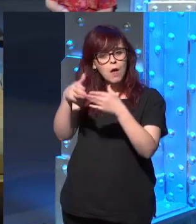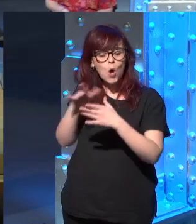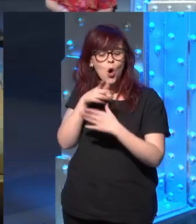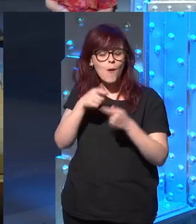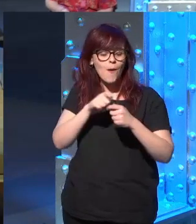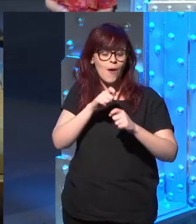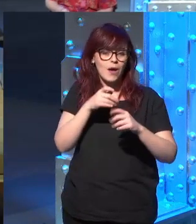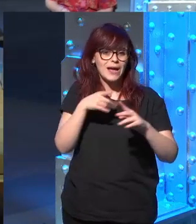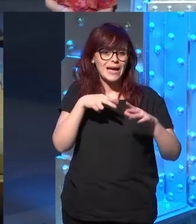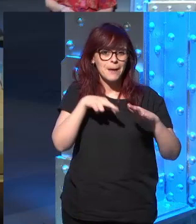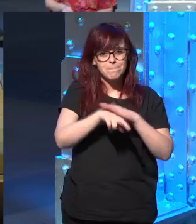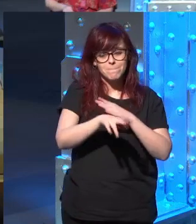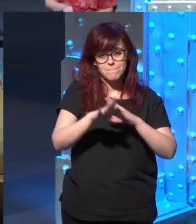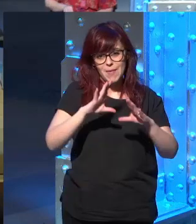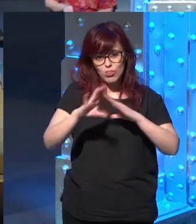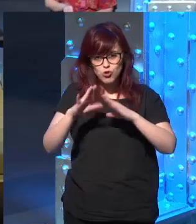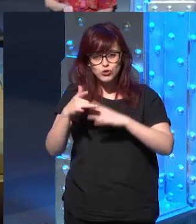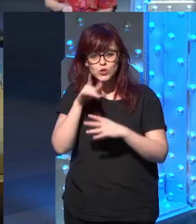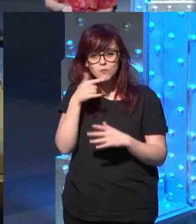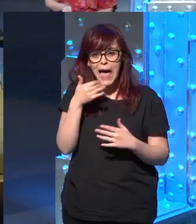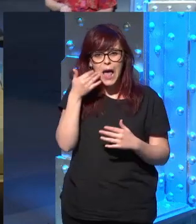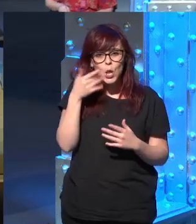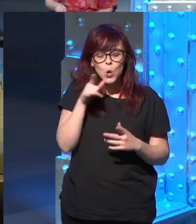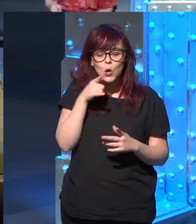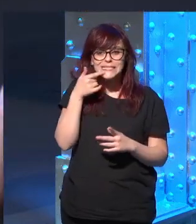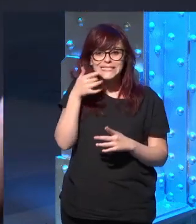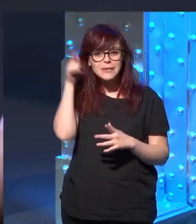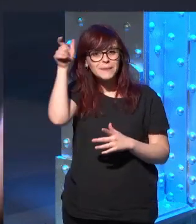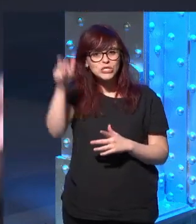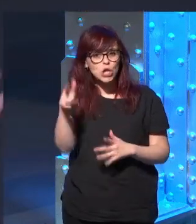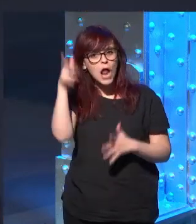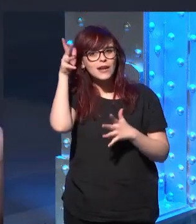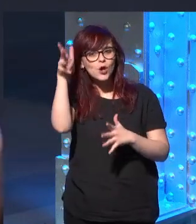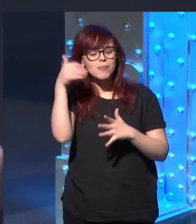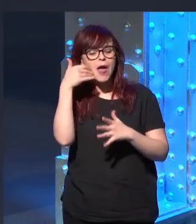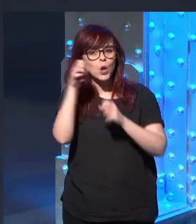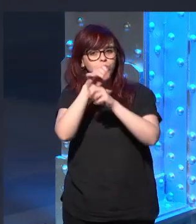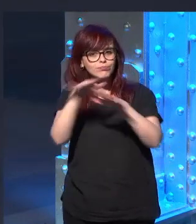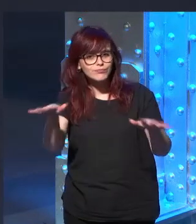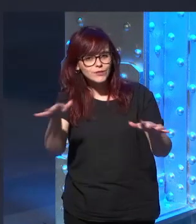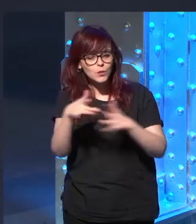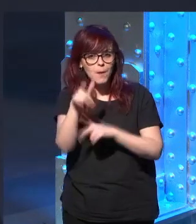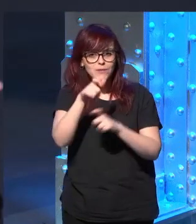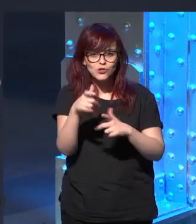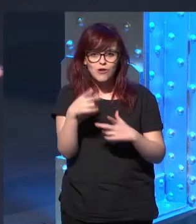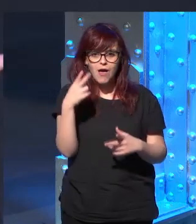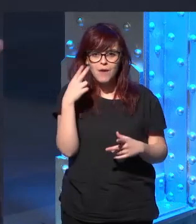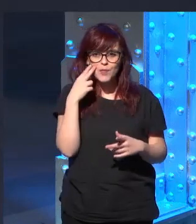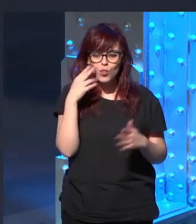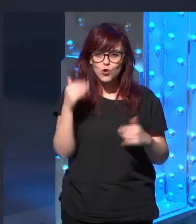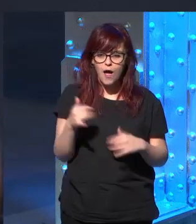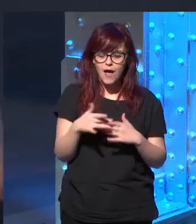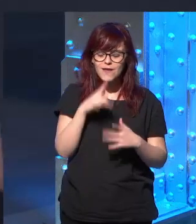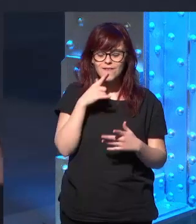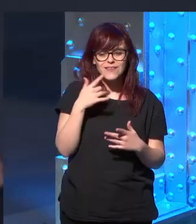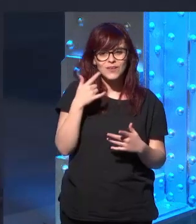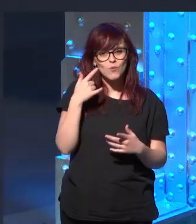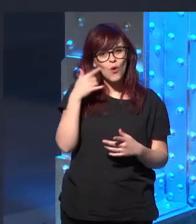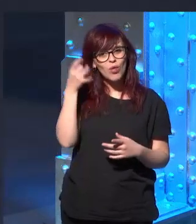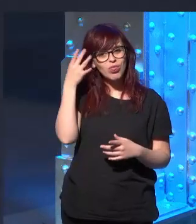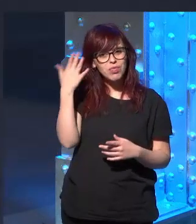poco, lo poco que se gana ya es muchísimo. Es una batalla enorme. Claro, porque quiere decir que la gente pierde el miedo, pierde los prejuicios,